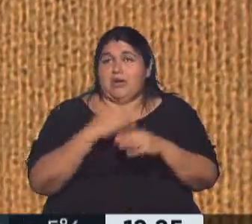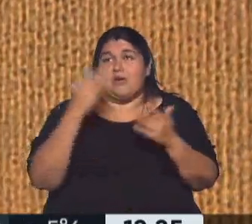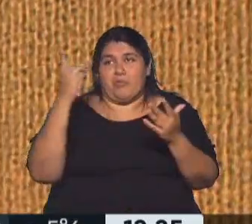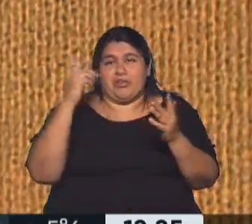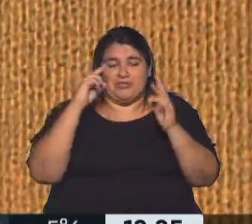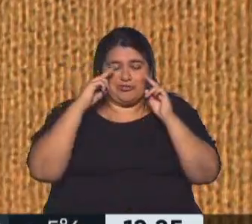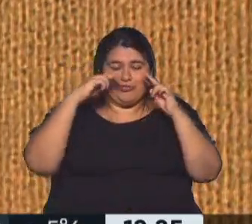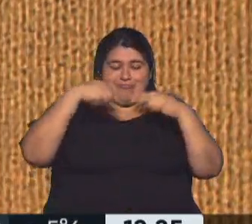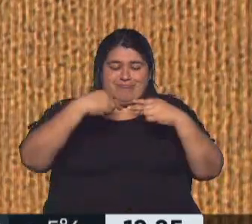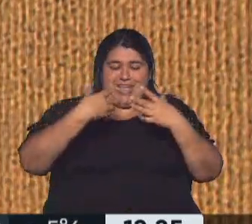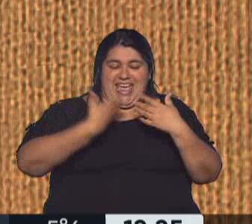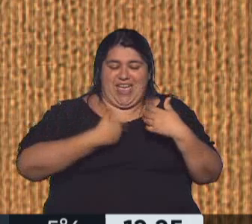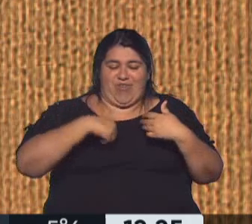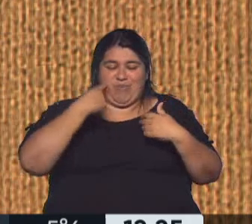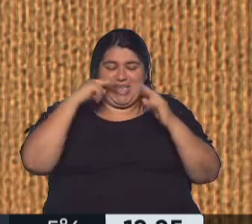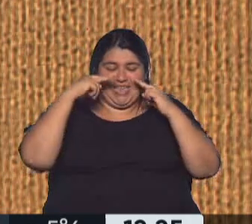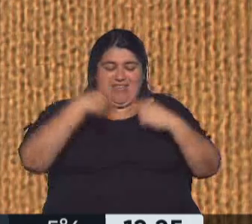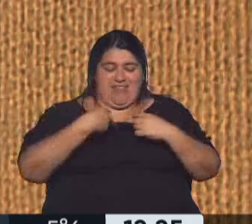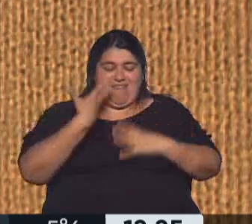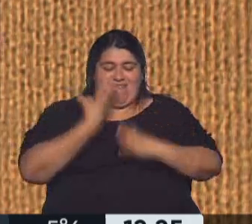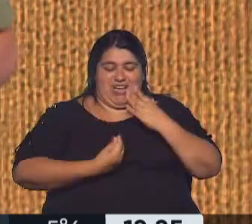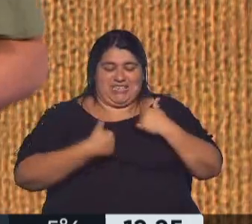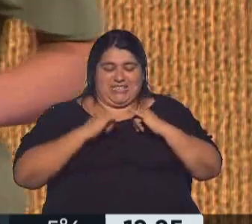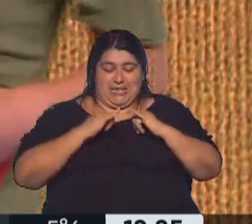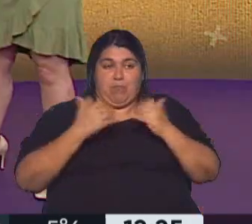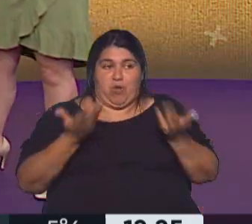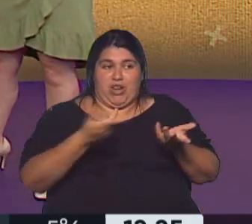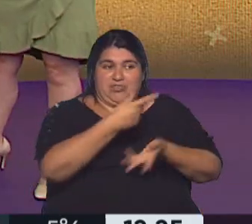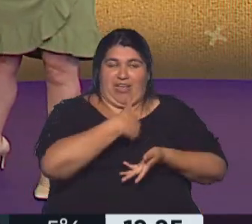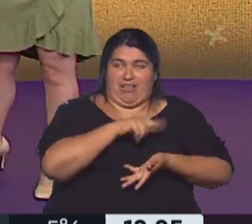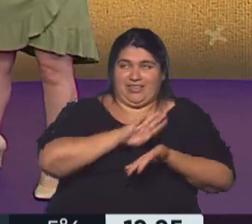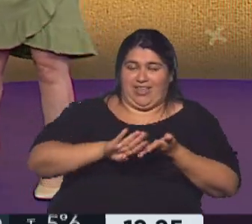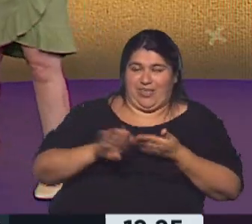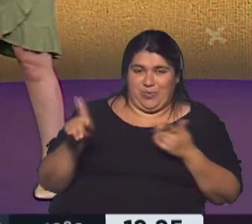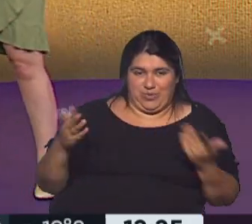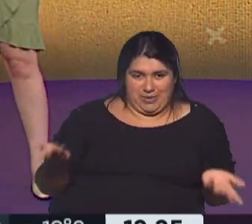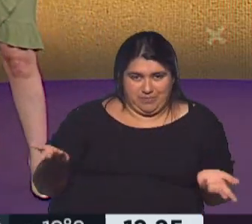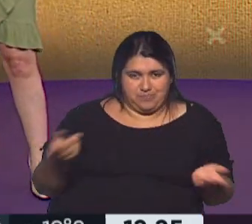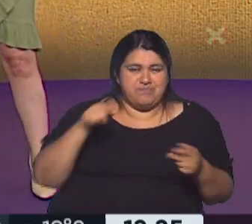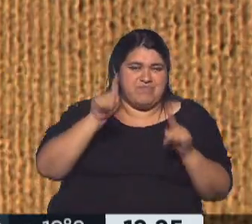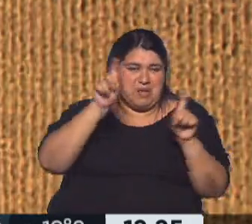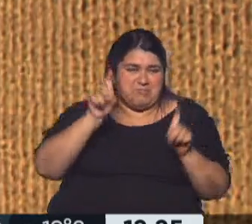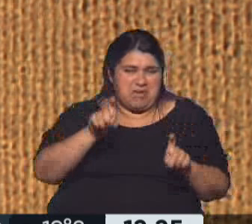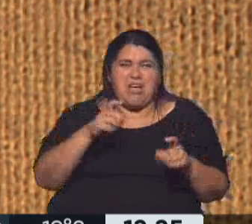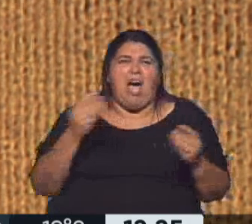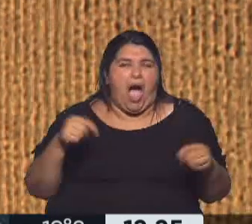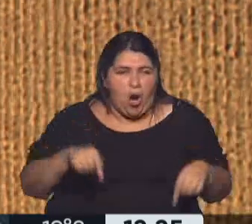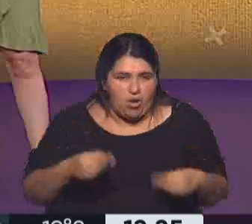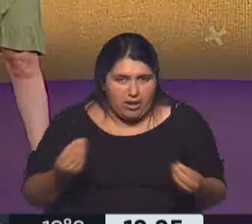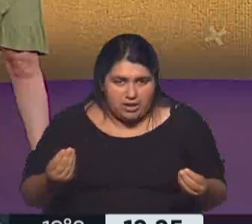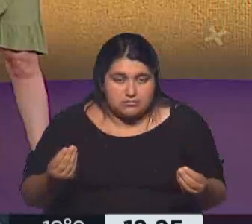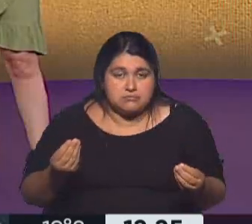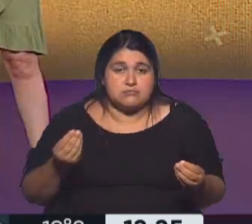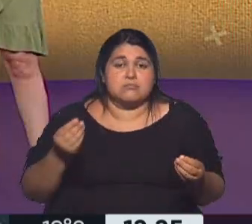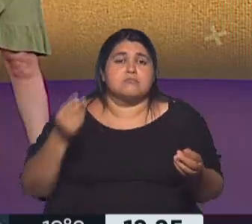es porque ahora son el principal actor al cual Argentina le debe. Interrogantes, y con esto cierro. ¿Por qué le dieron